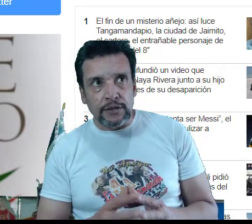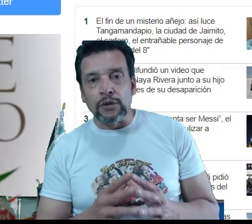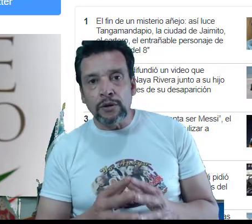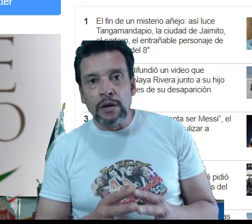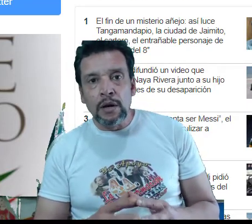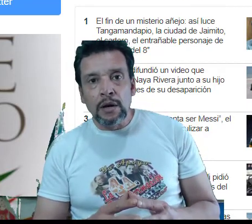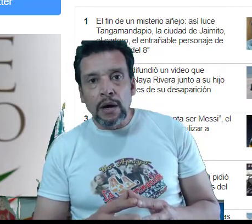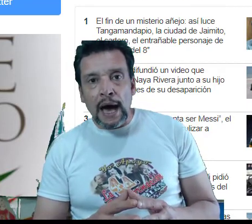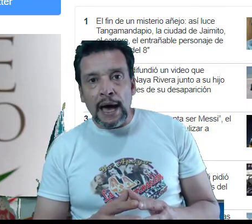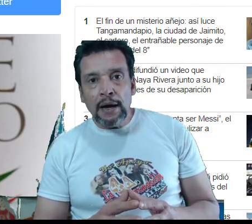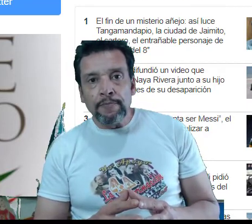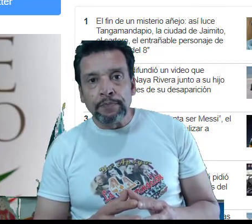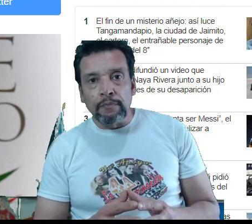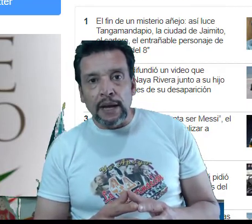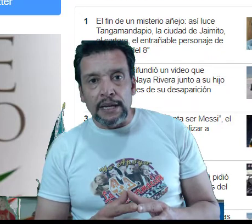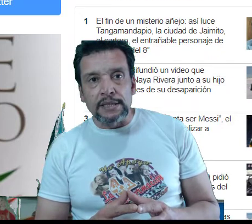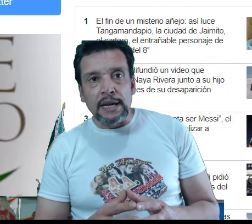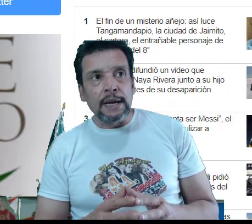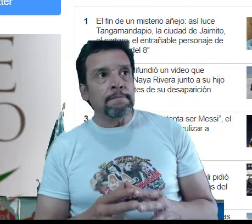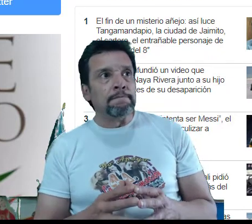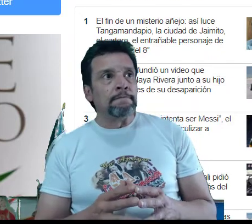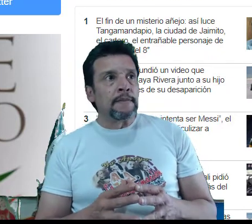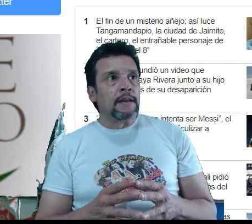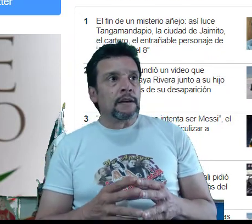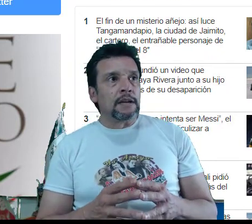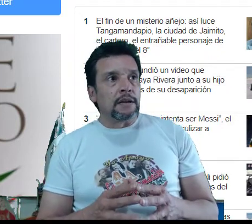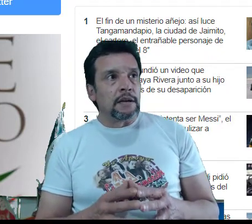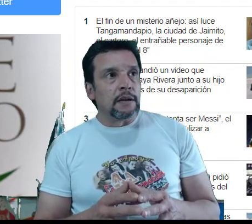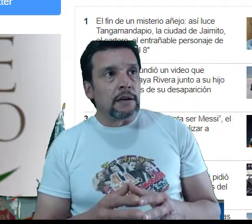del arresto a este